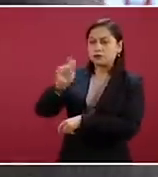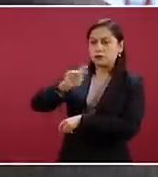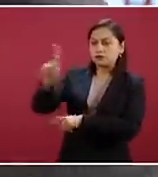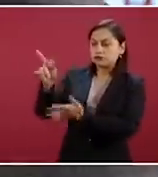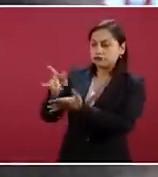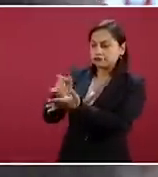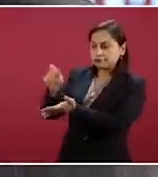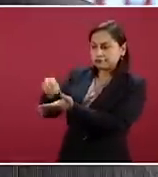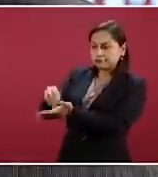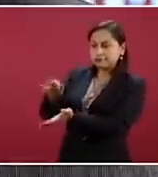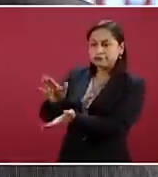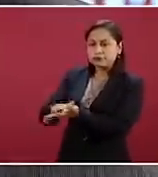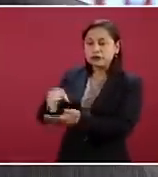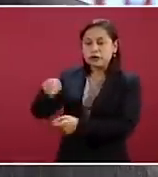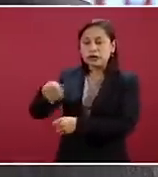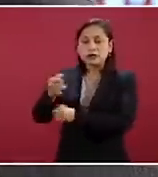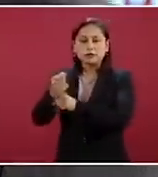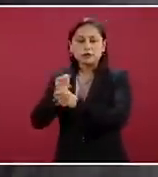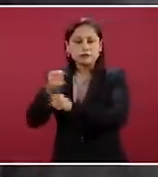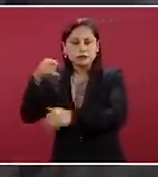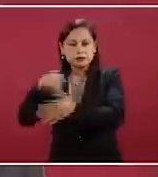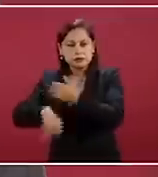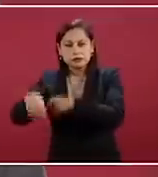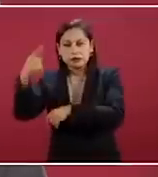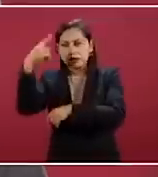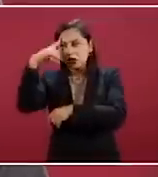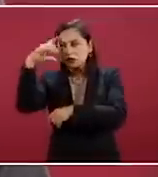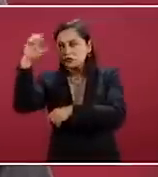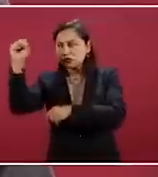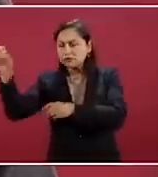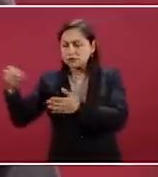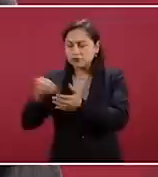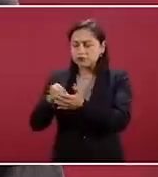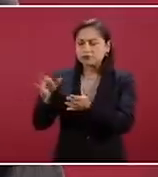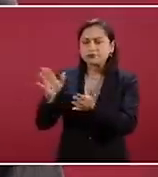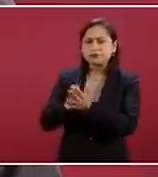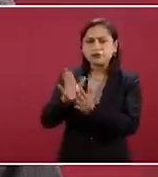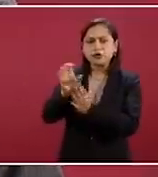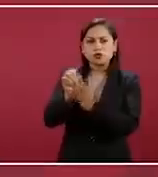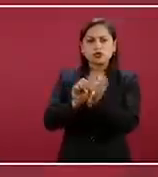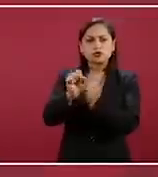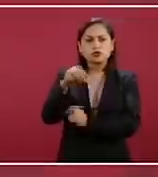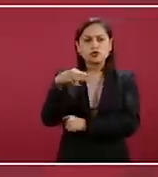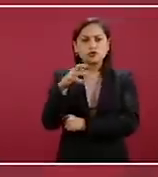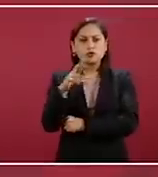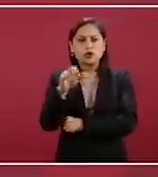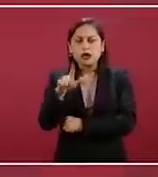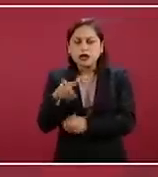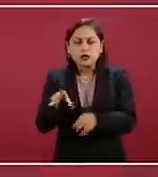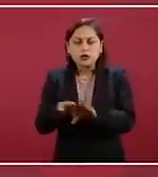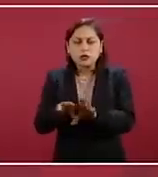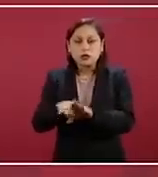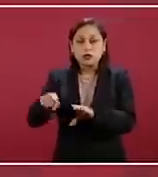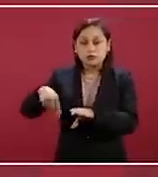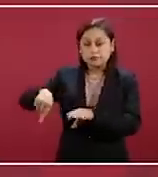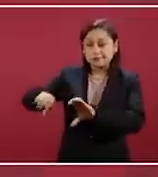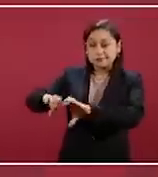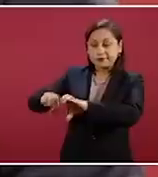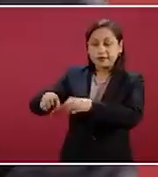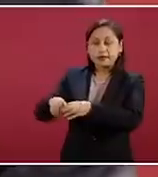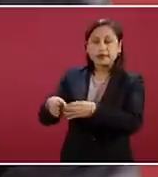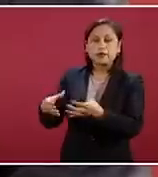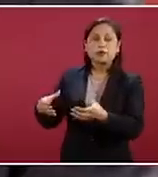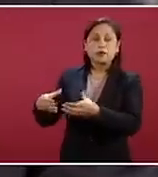la nueva constitución moral. Desde luego no se trata de